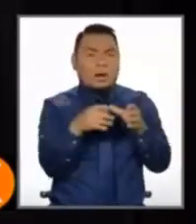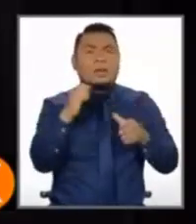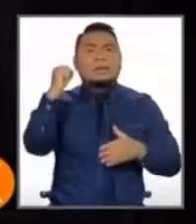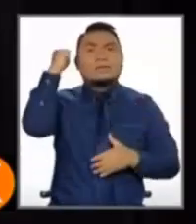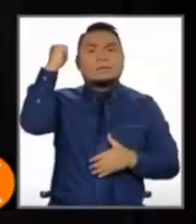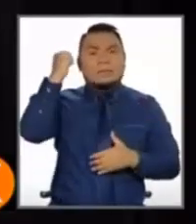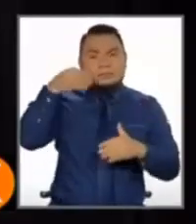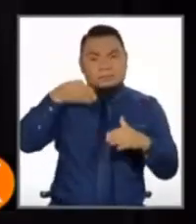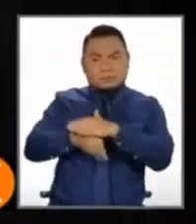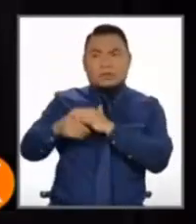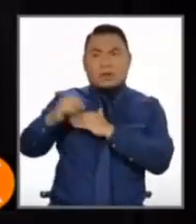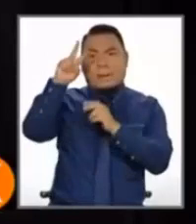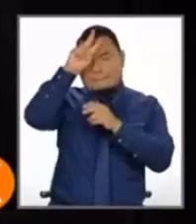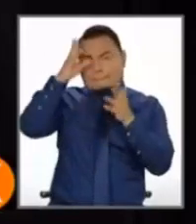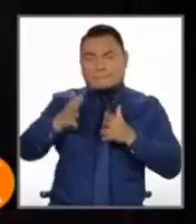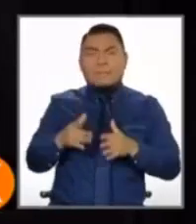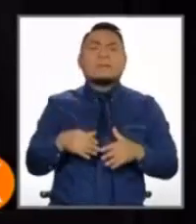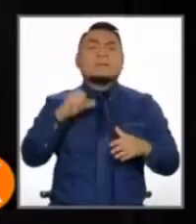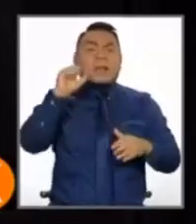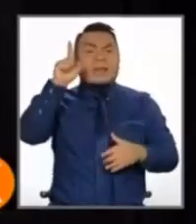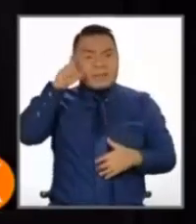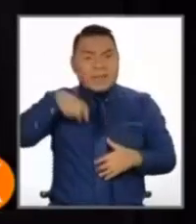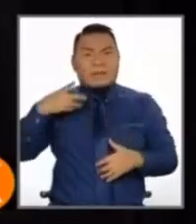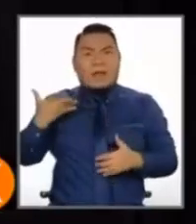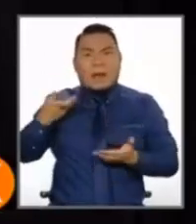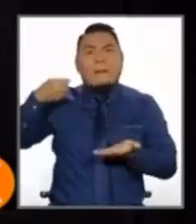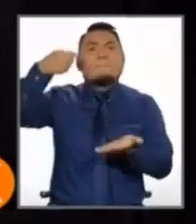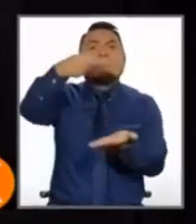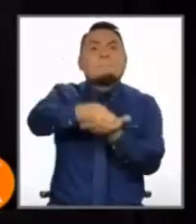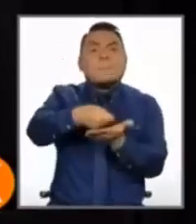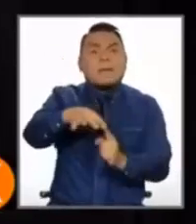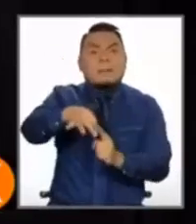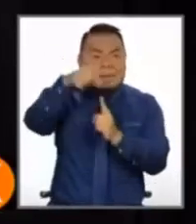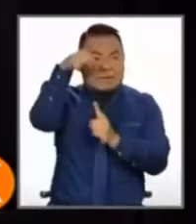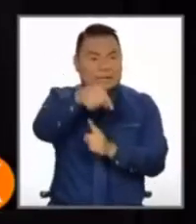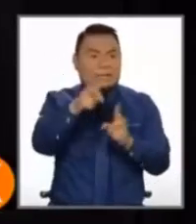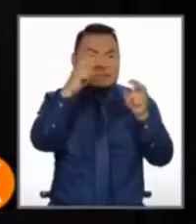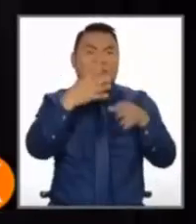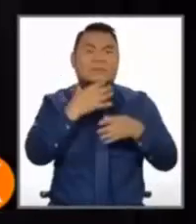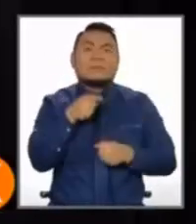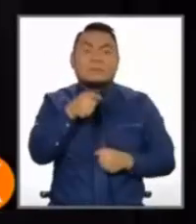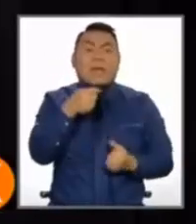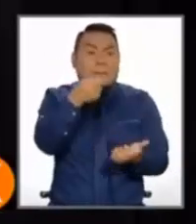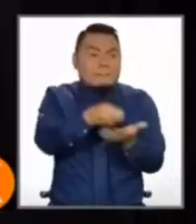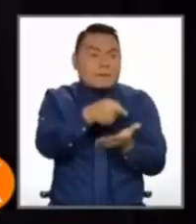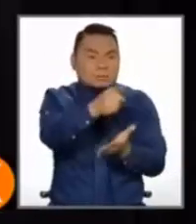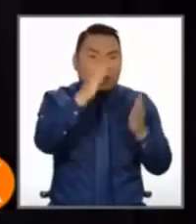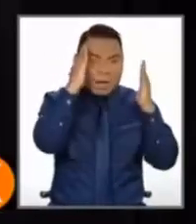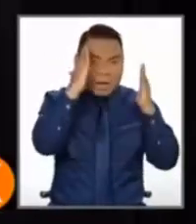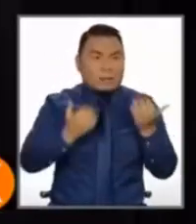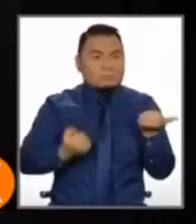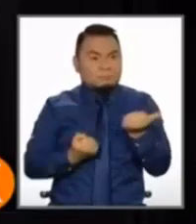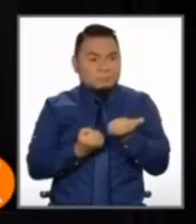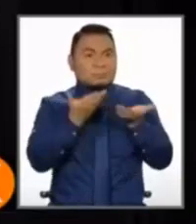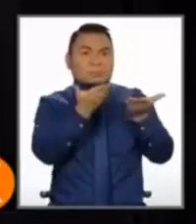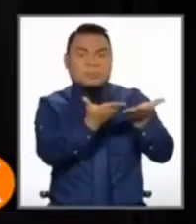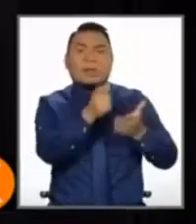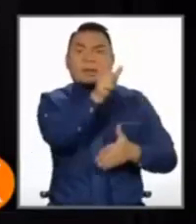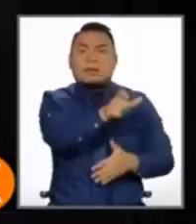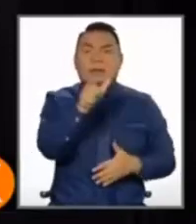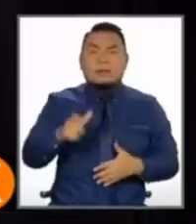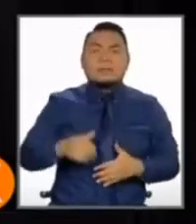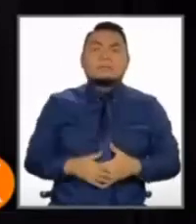cada ciudadano. Tenemos que garantizar un financiamiento específico para ellos. Hay que pagarles sus atenciones.